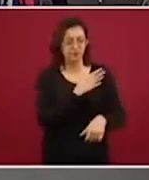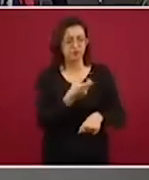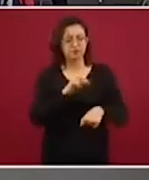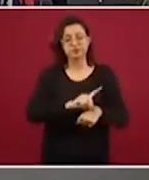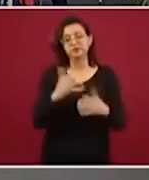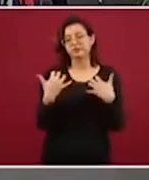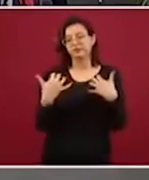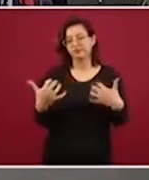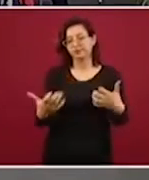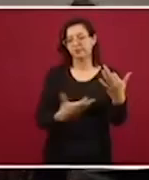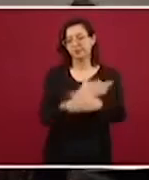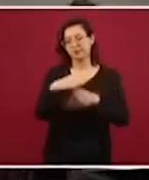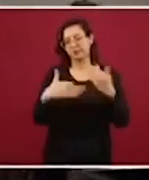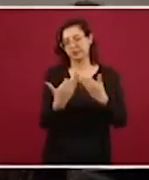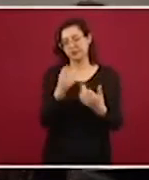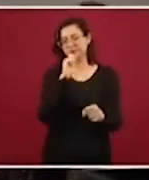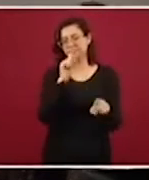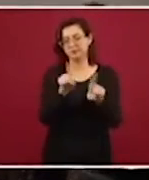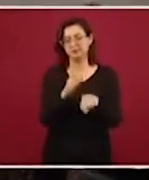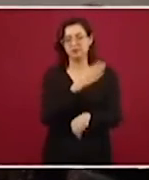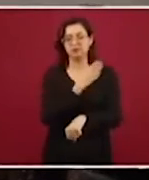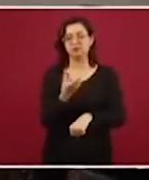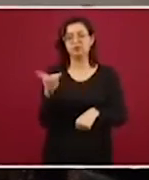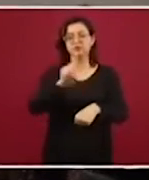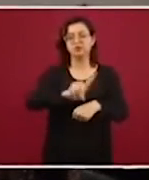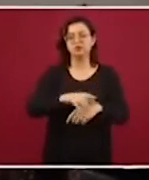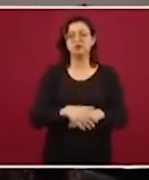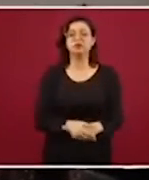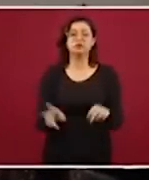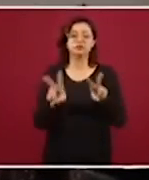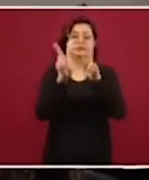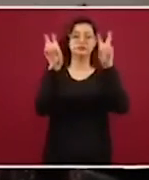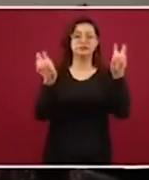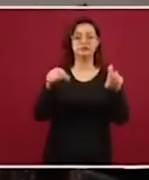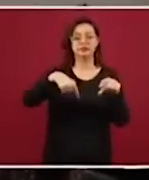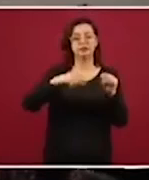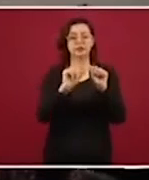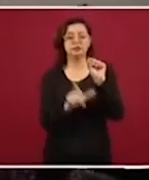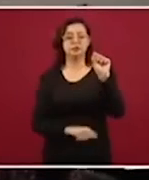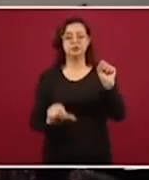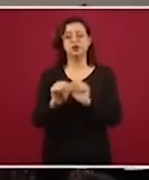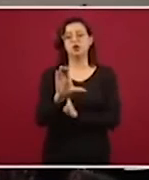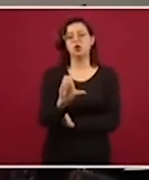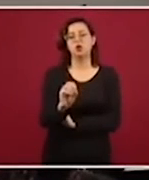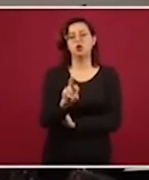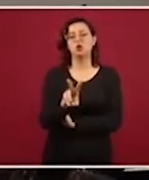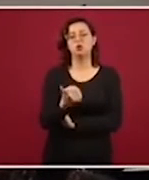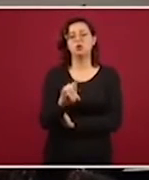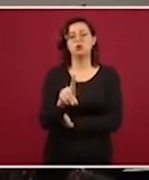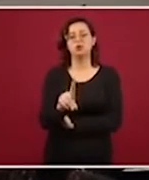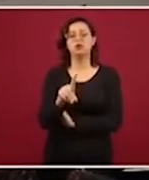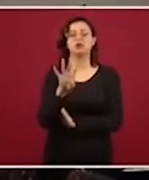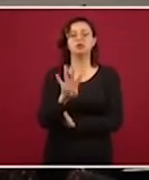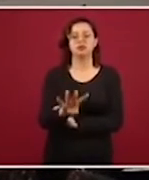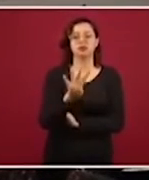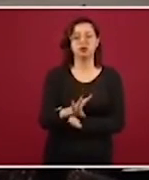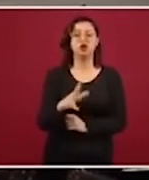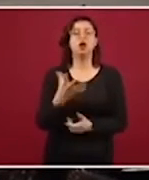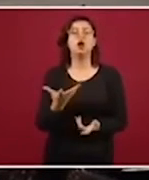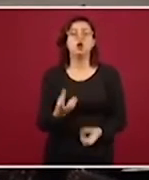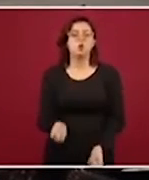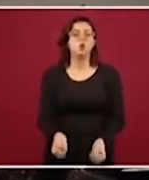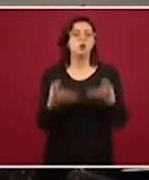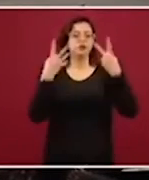en síntesis la situación de coronavirus en méxico es tenemos 5 casos confirmados